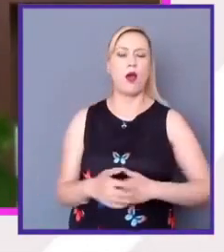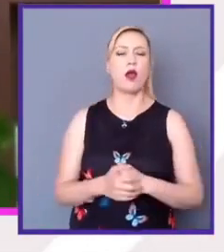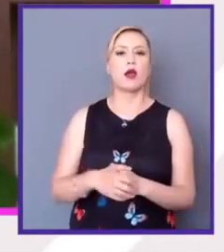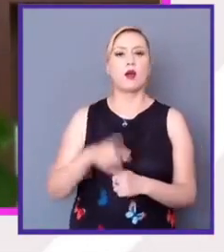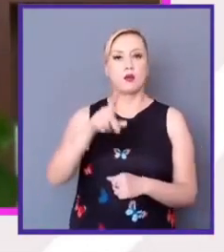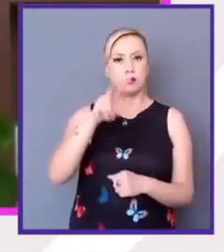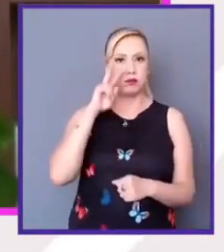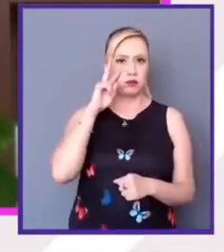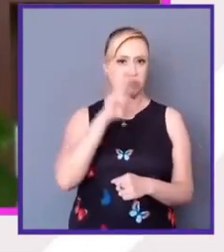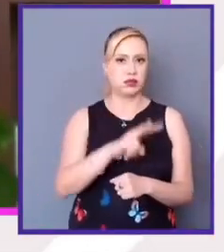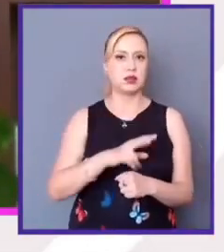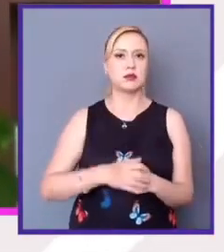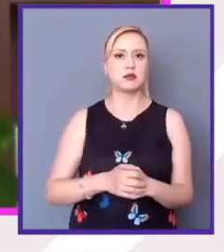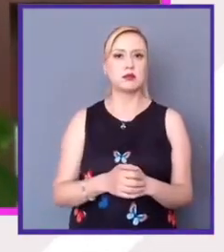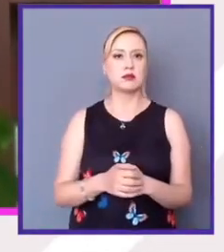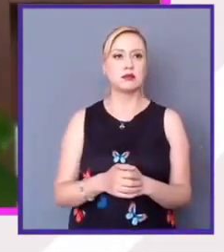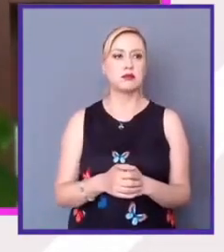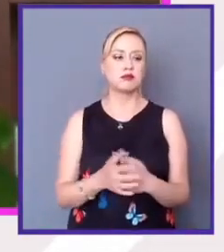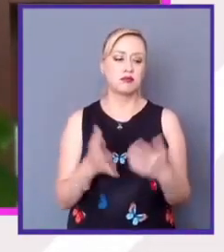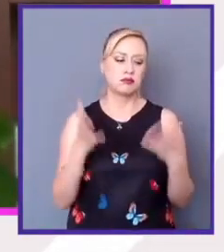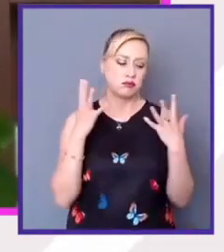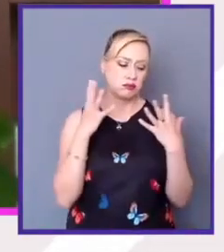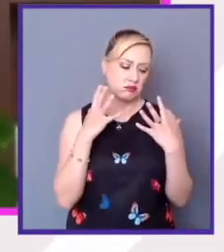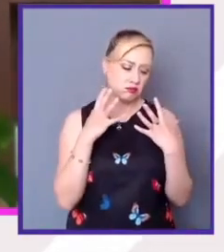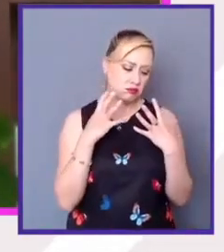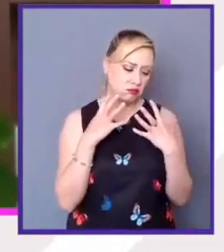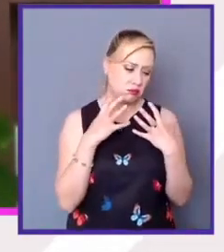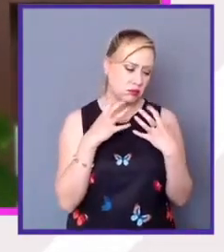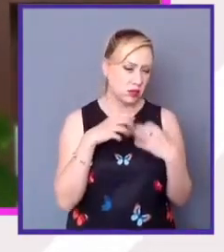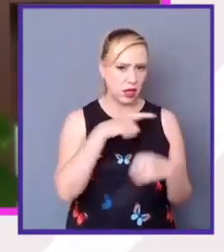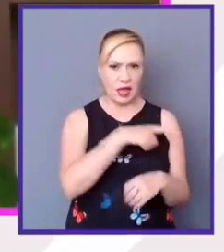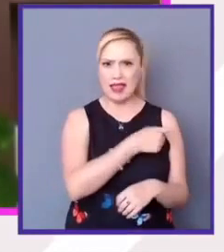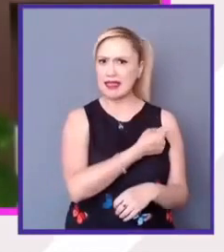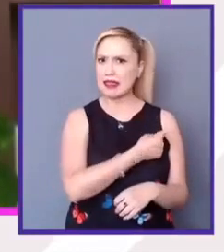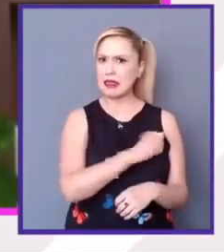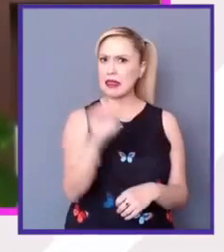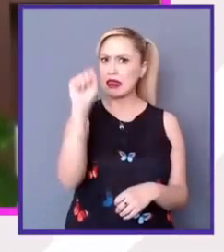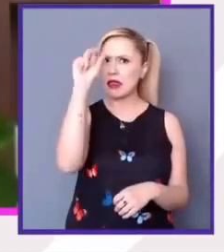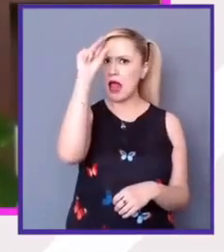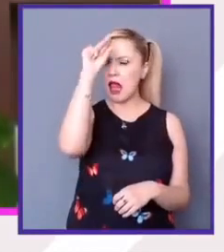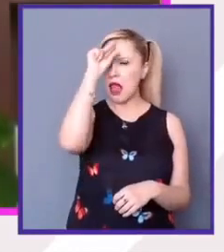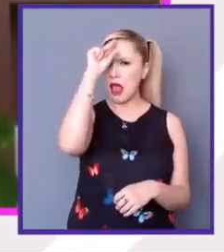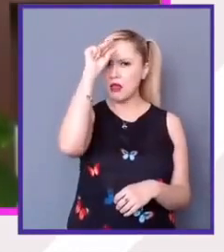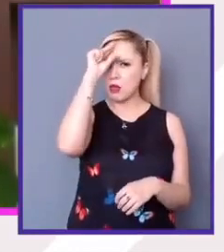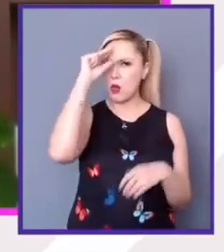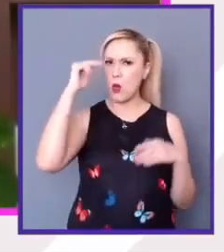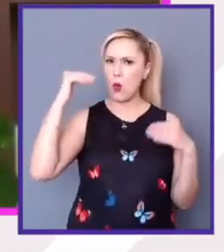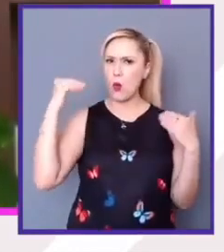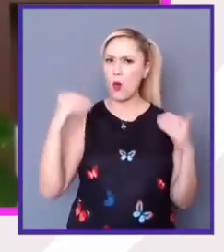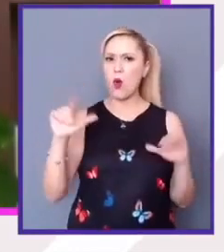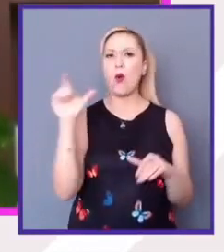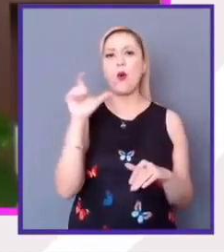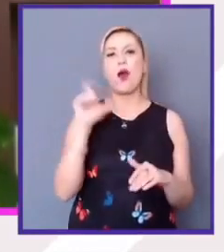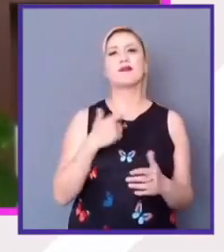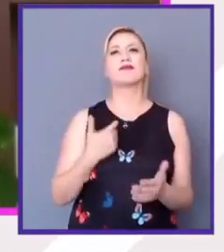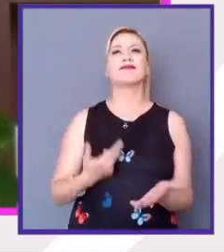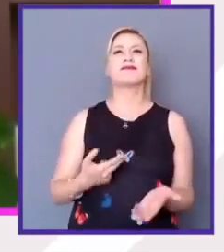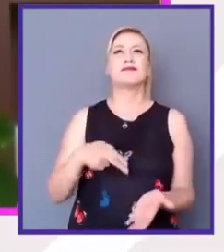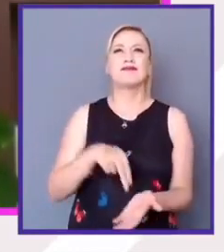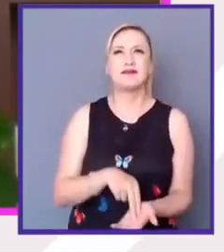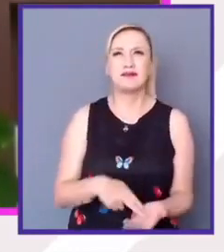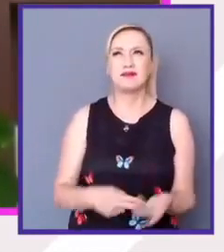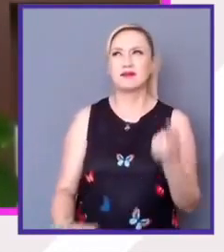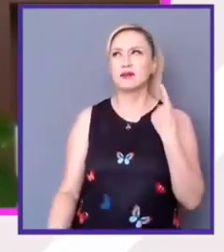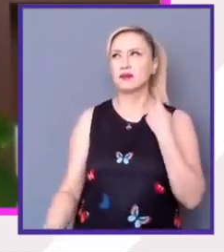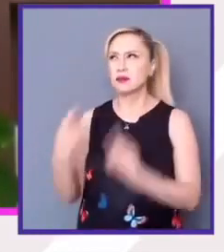pérdida de talento existente, de personas racializadas quienes, al estar en ambientes hostiles o en los